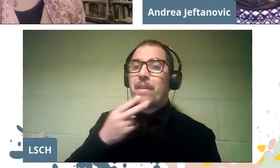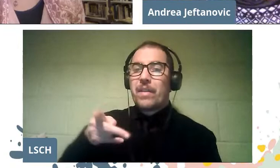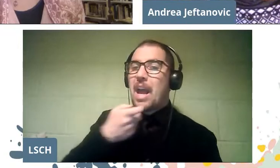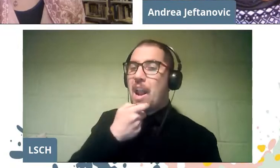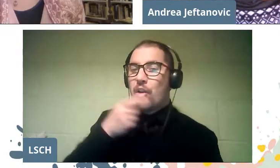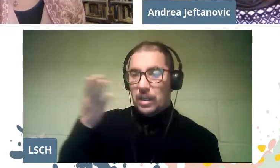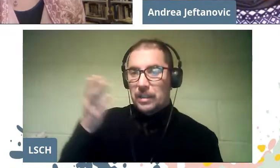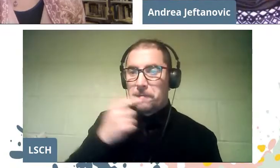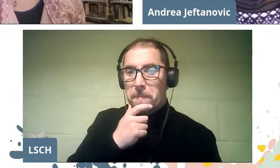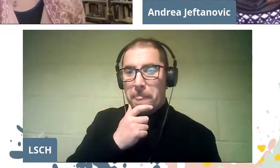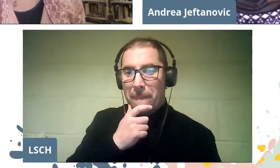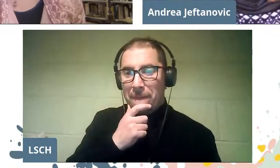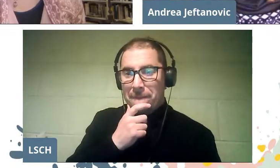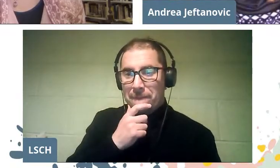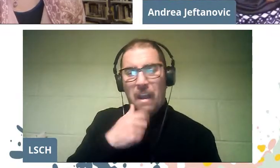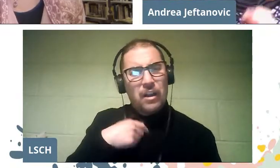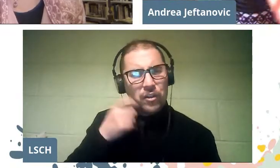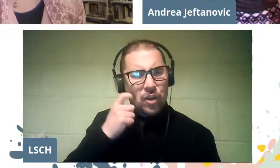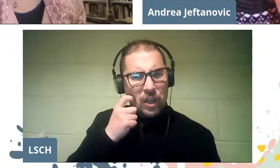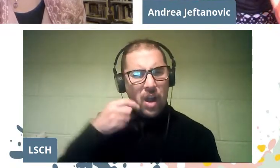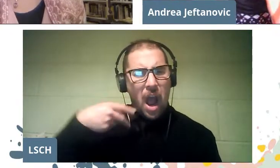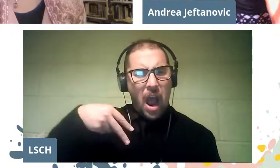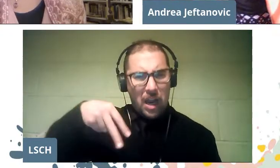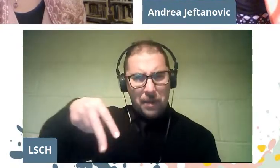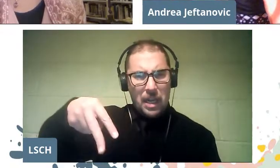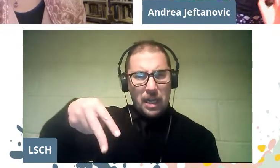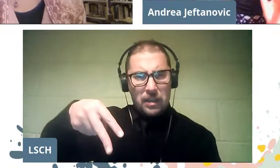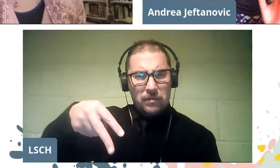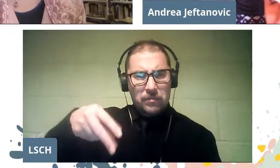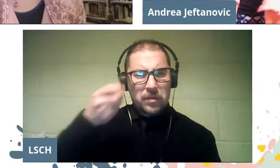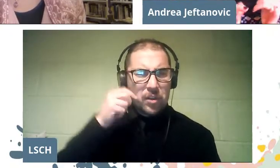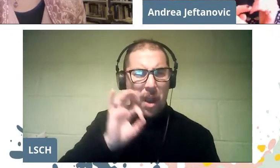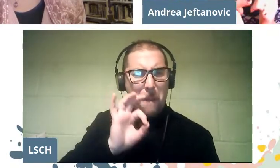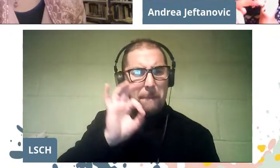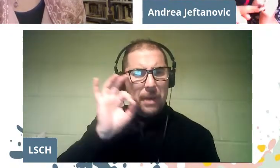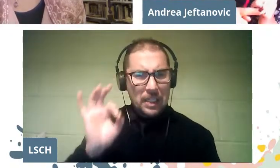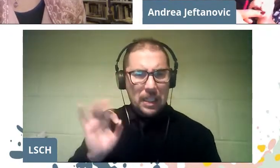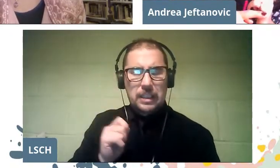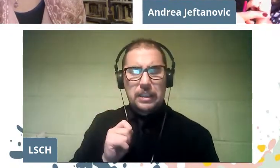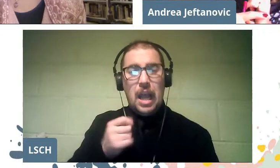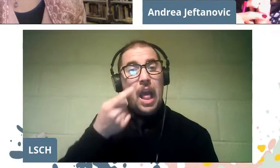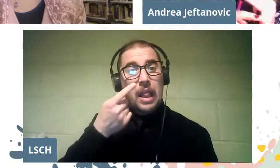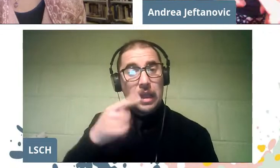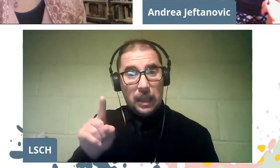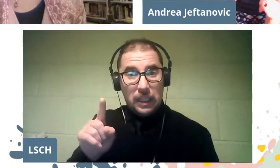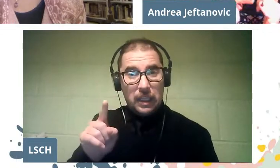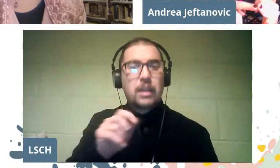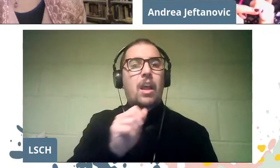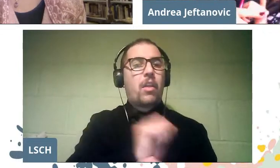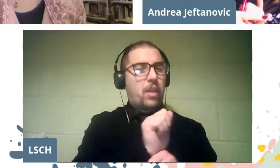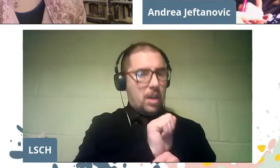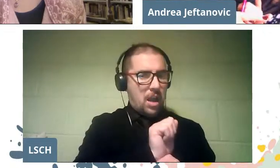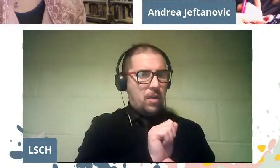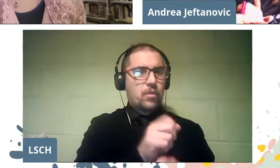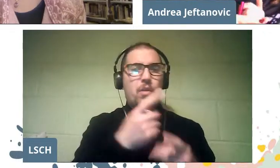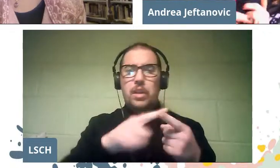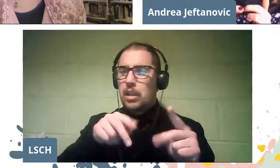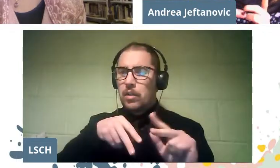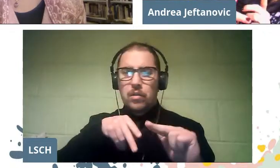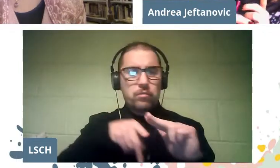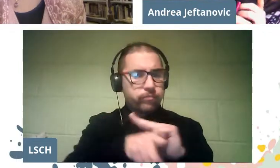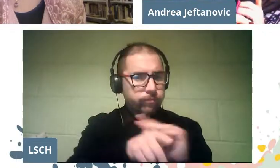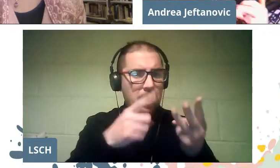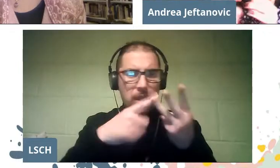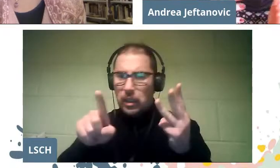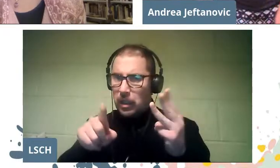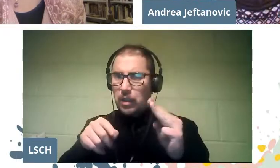Londres. Yo creo que caminar tiene algo particular que no se vive adentro de un auto, adentro de otro medio de transporte,